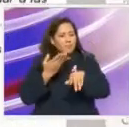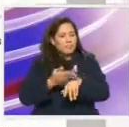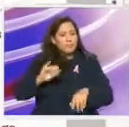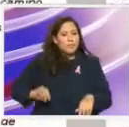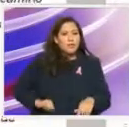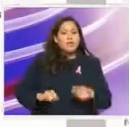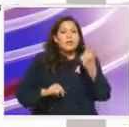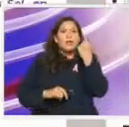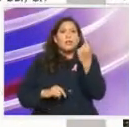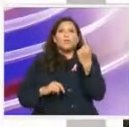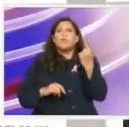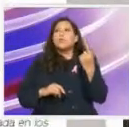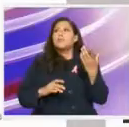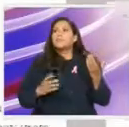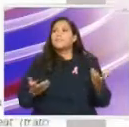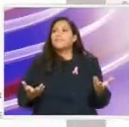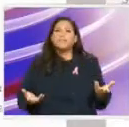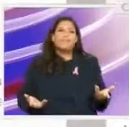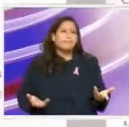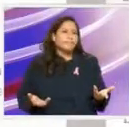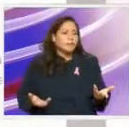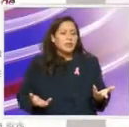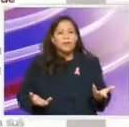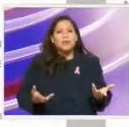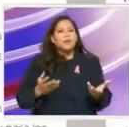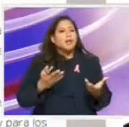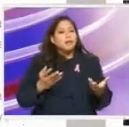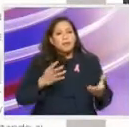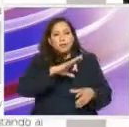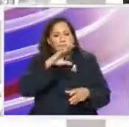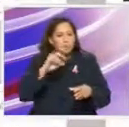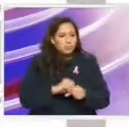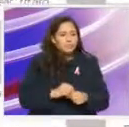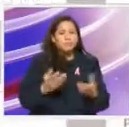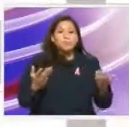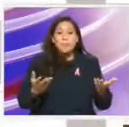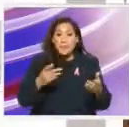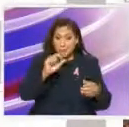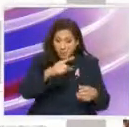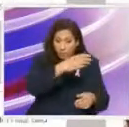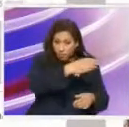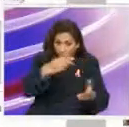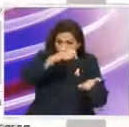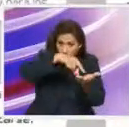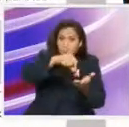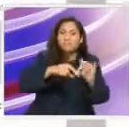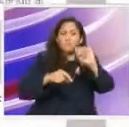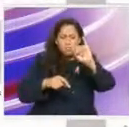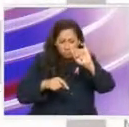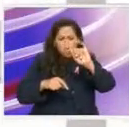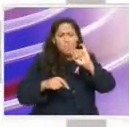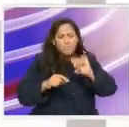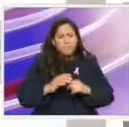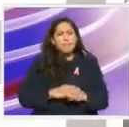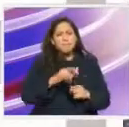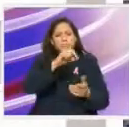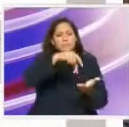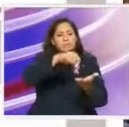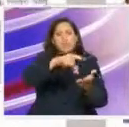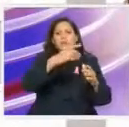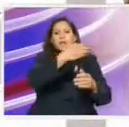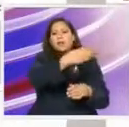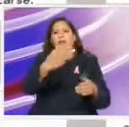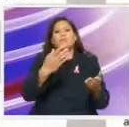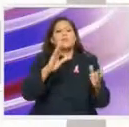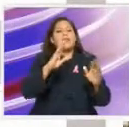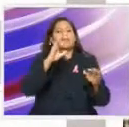las fuentes más completas sobre... ¿Y también tiene que ver con la cosecha? Tiene que ver con la cosecha, de igual modo. O sea, es el momento de cerrar cosecha